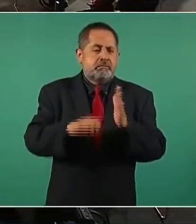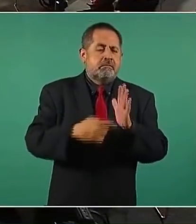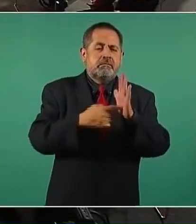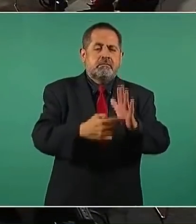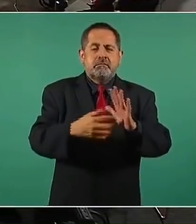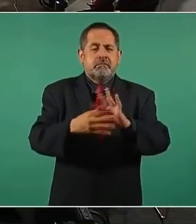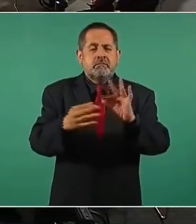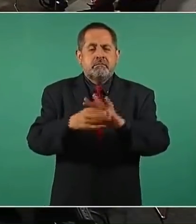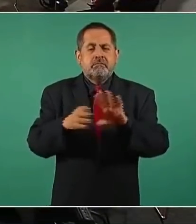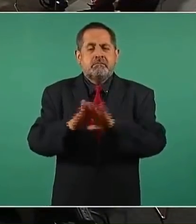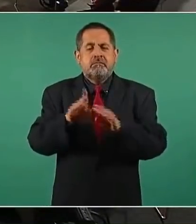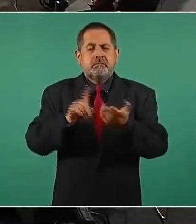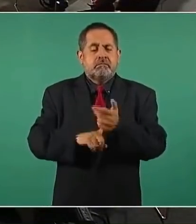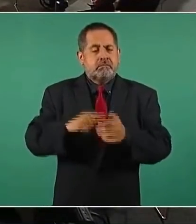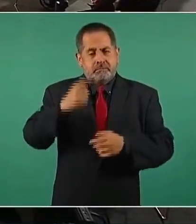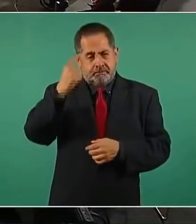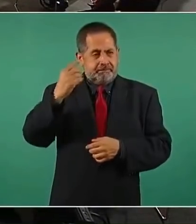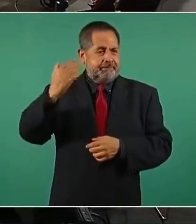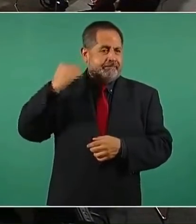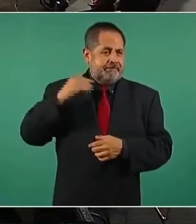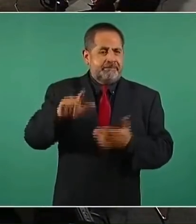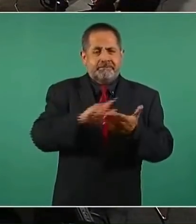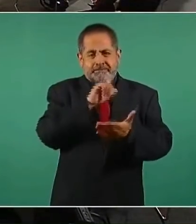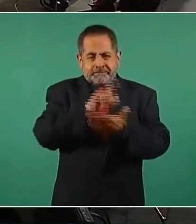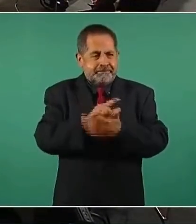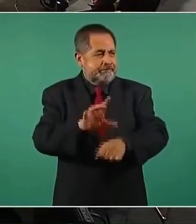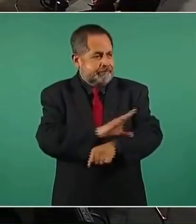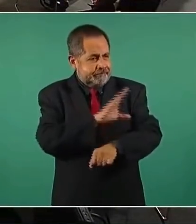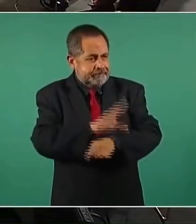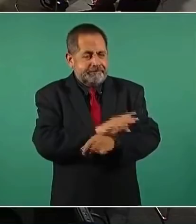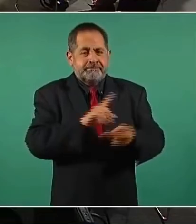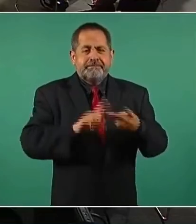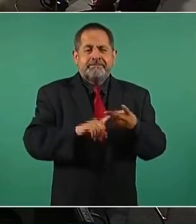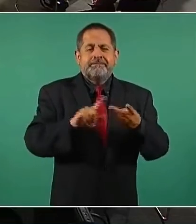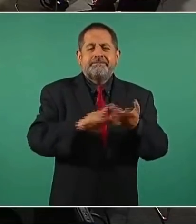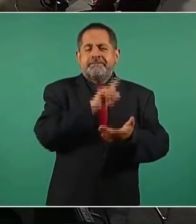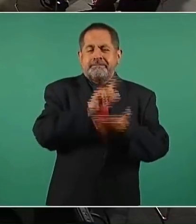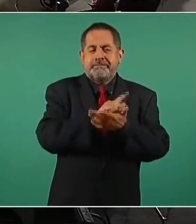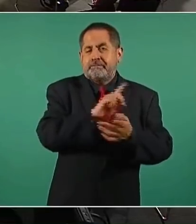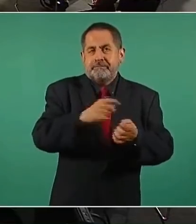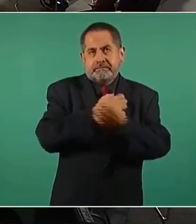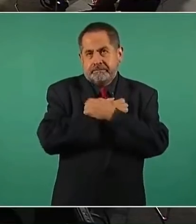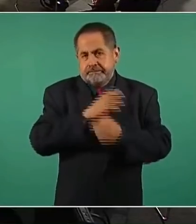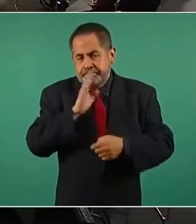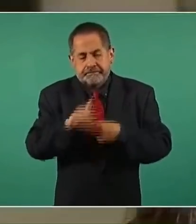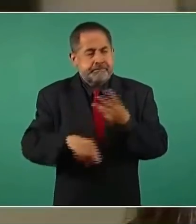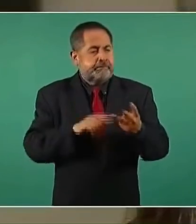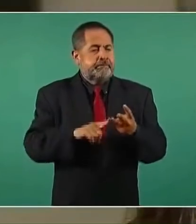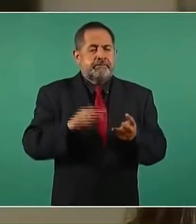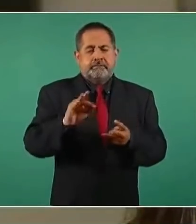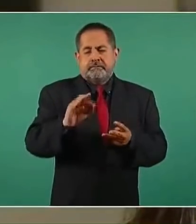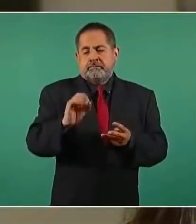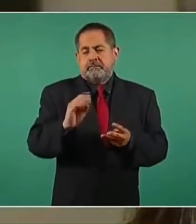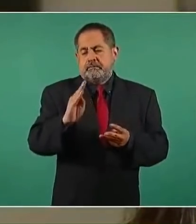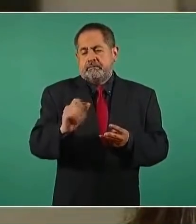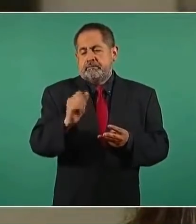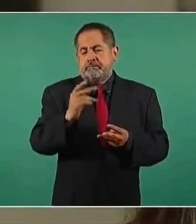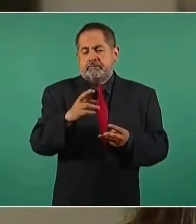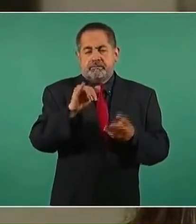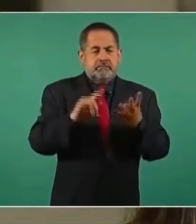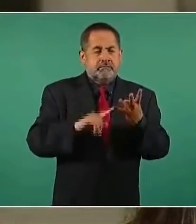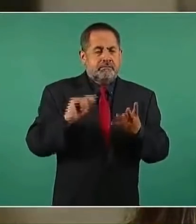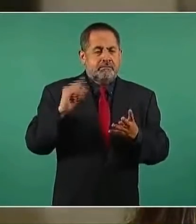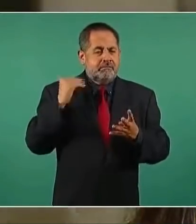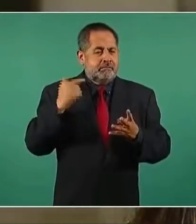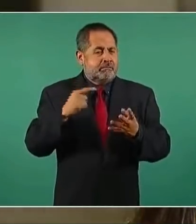esto último tenemos la reforma energética, la mal llamada reforma educativa, el FOBAPROA y algo más reciente,